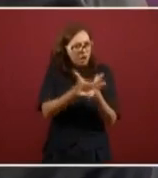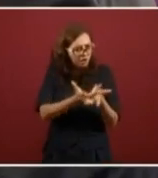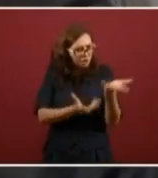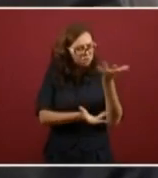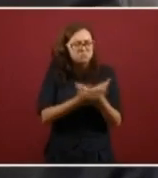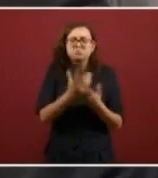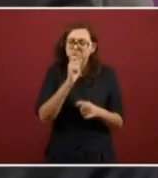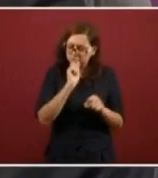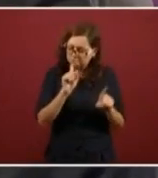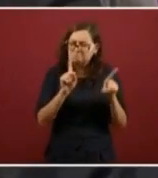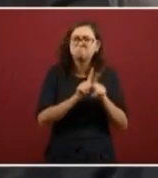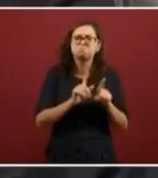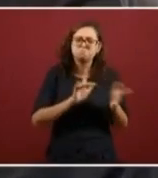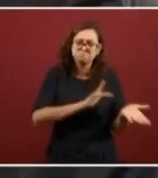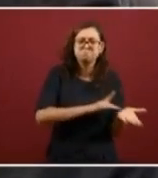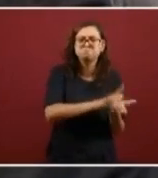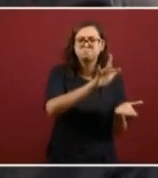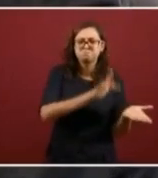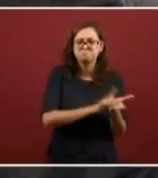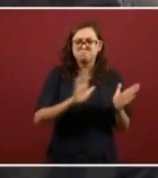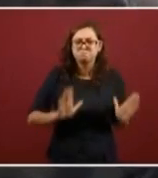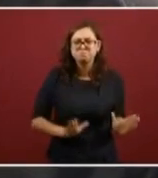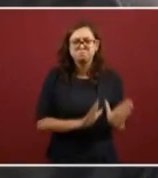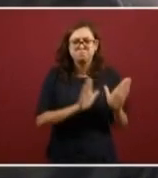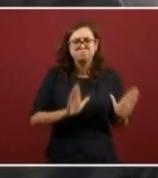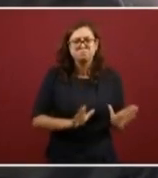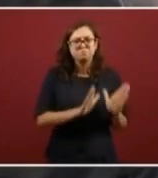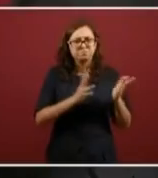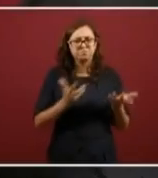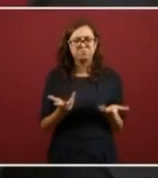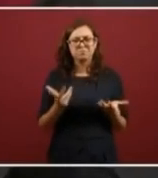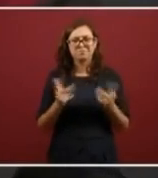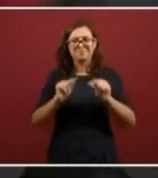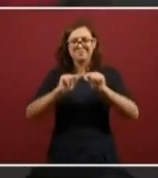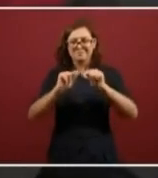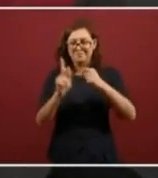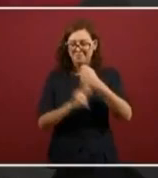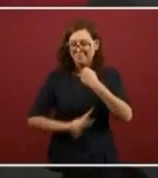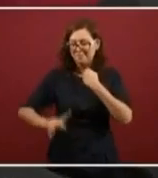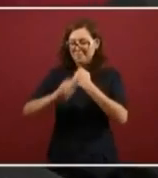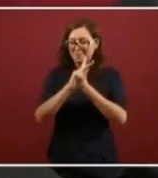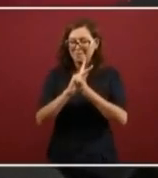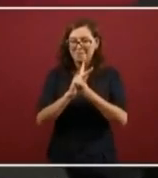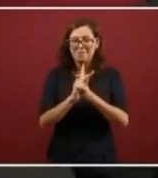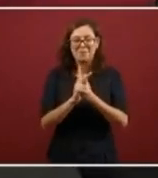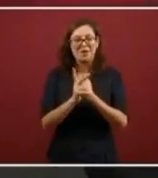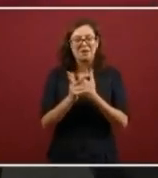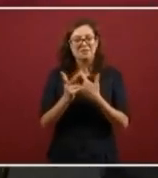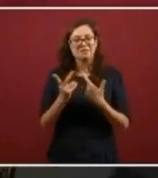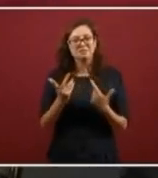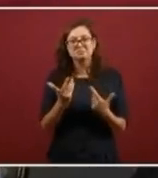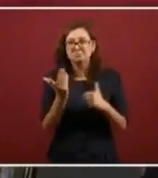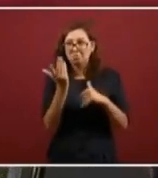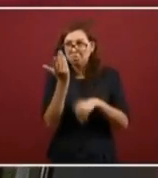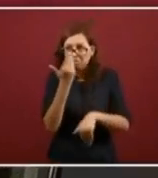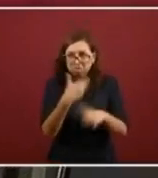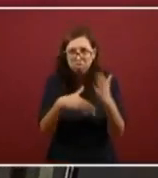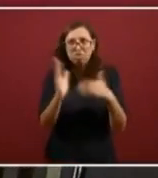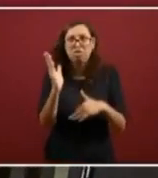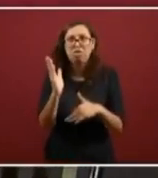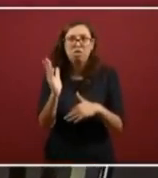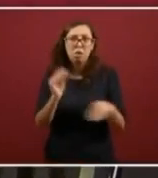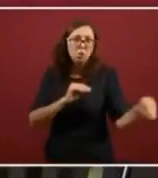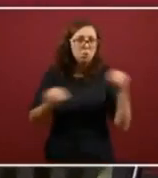porque lo que necesitamos es impulsar la producción. Un país no prospera si no